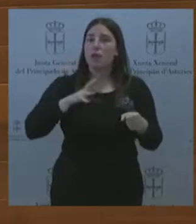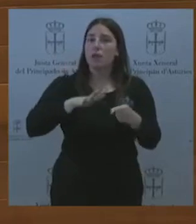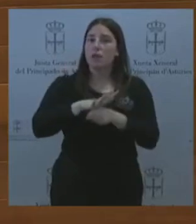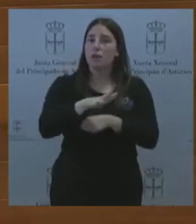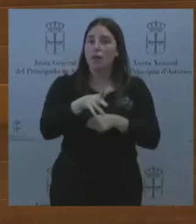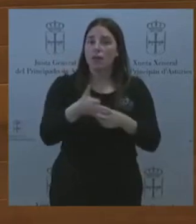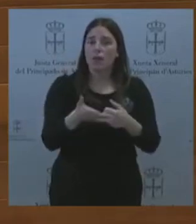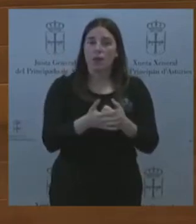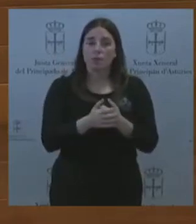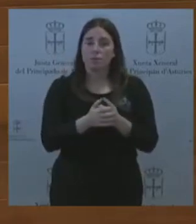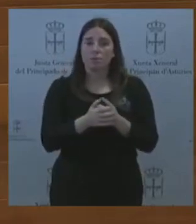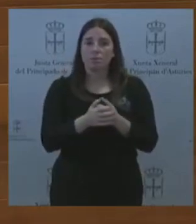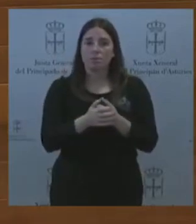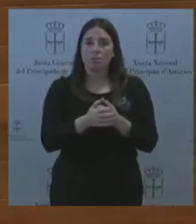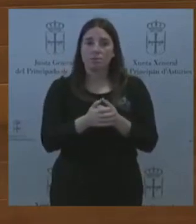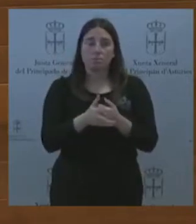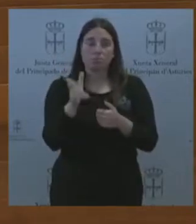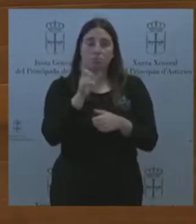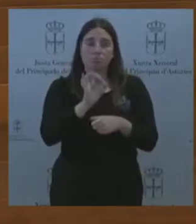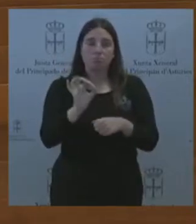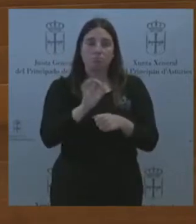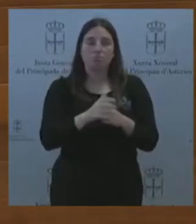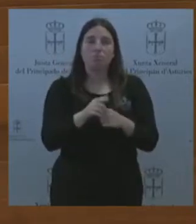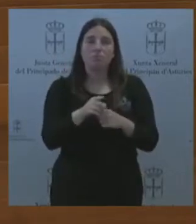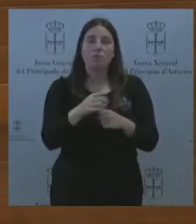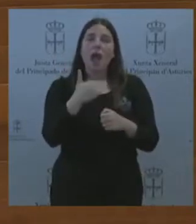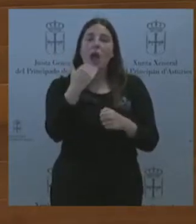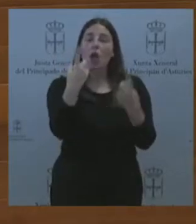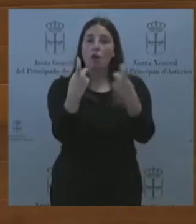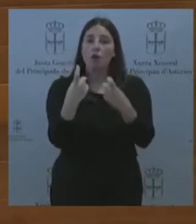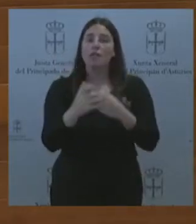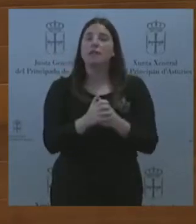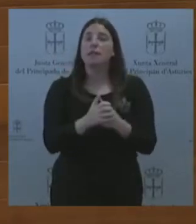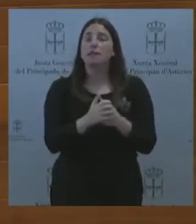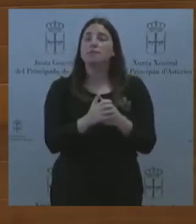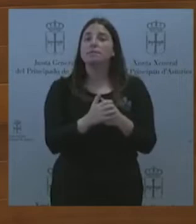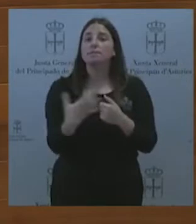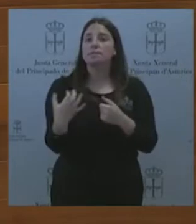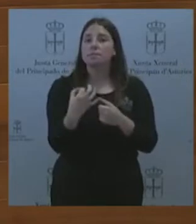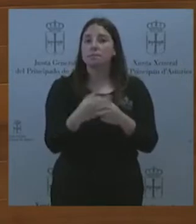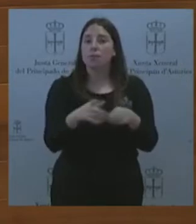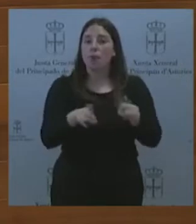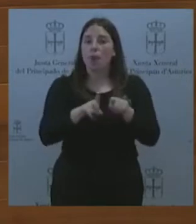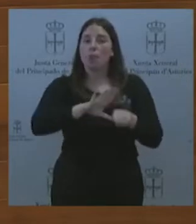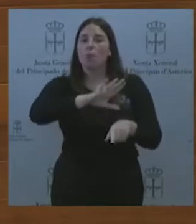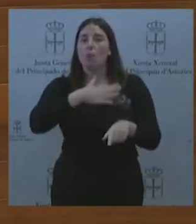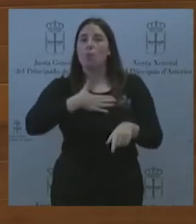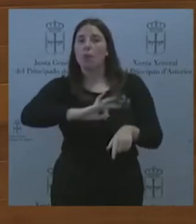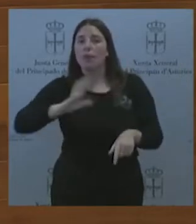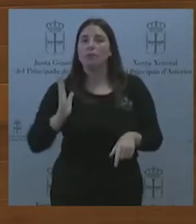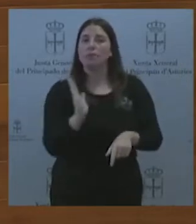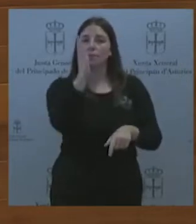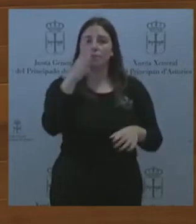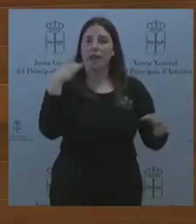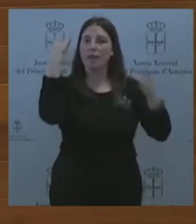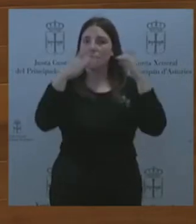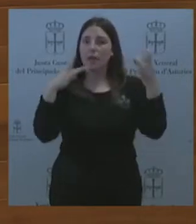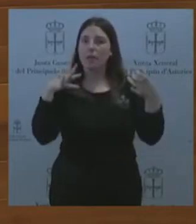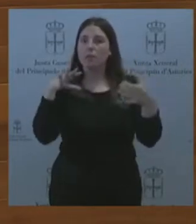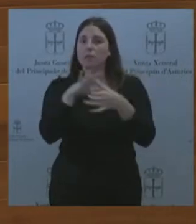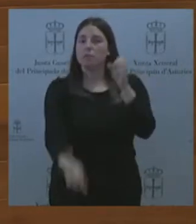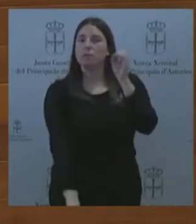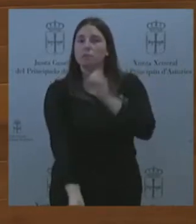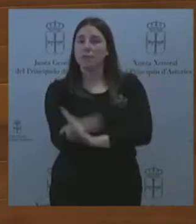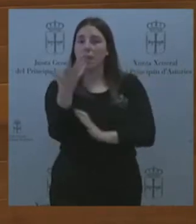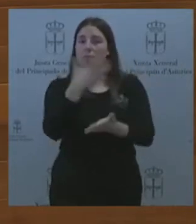Algo que todavía está por ver y que si no se resuelve sería un hachazo para una actividad que genera millones de euros. Lo ideal sería que